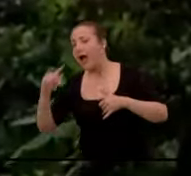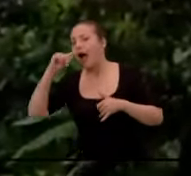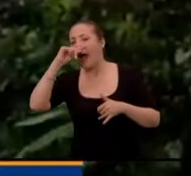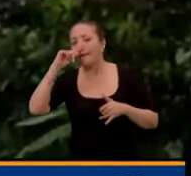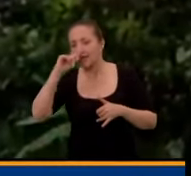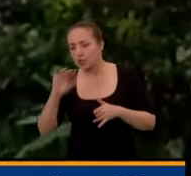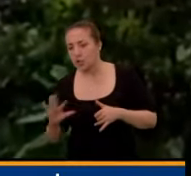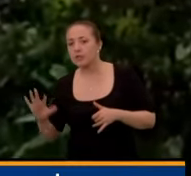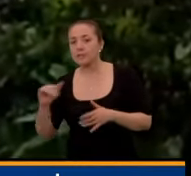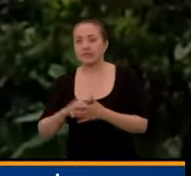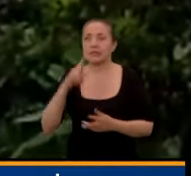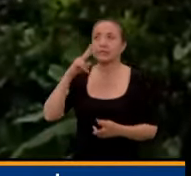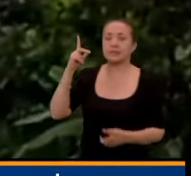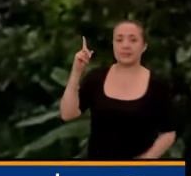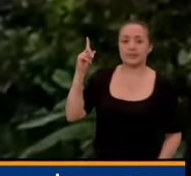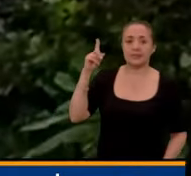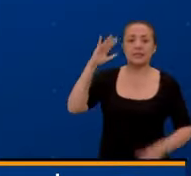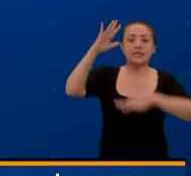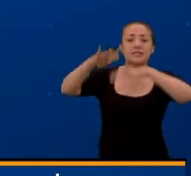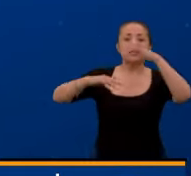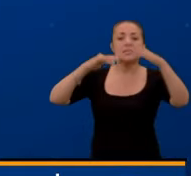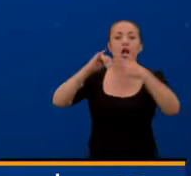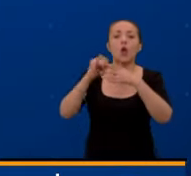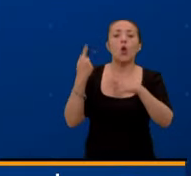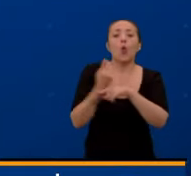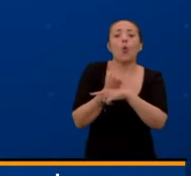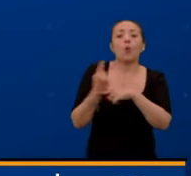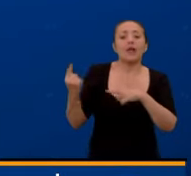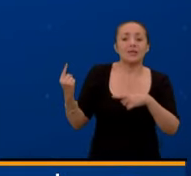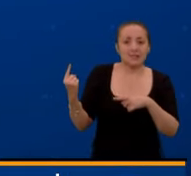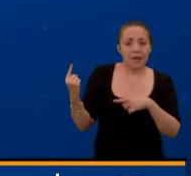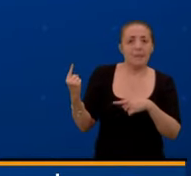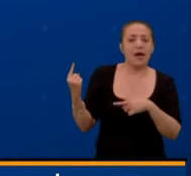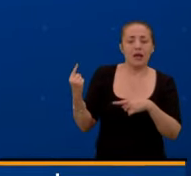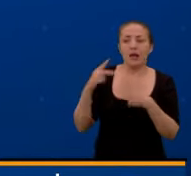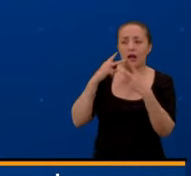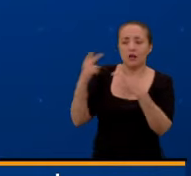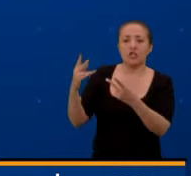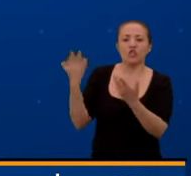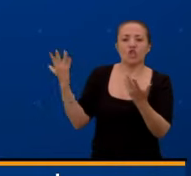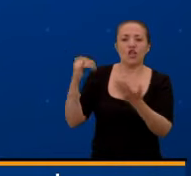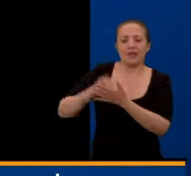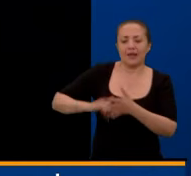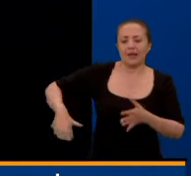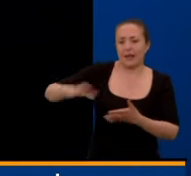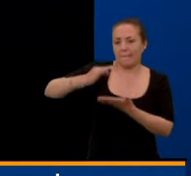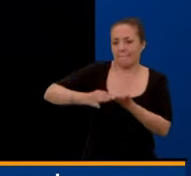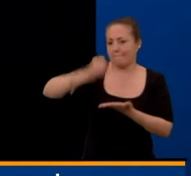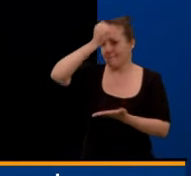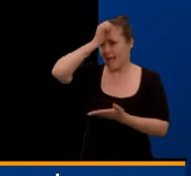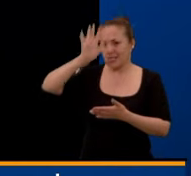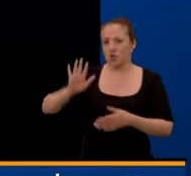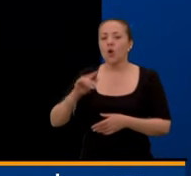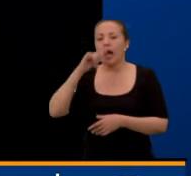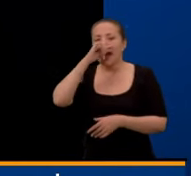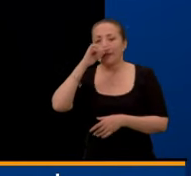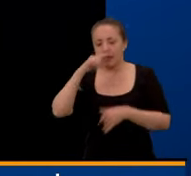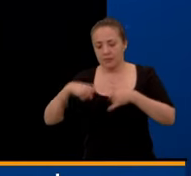Este es el cielo que desde hace una semana se percibe en la capital del Amazonas. Una capa gris cubre el cielo y